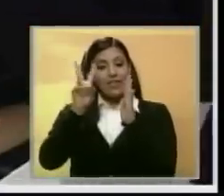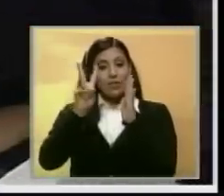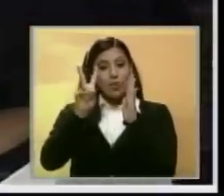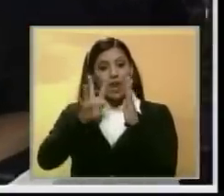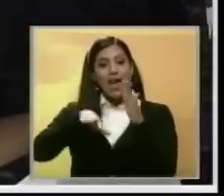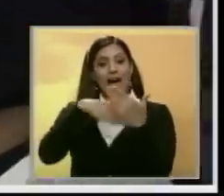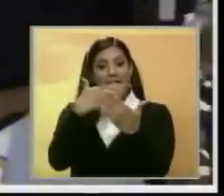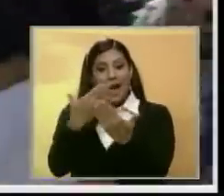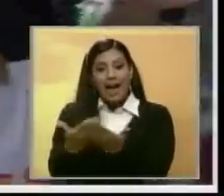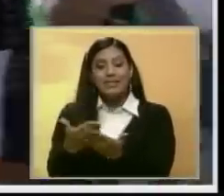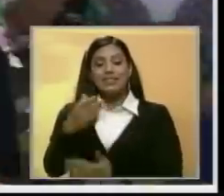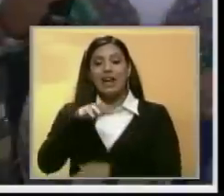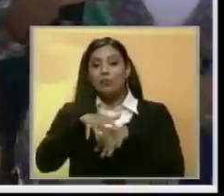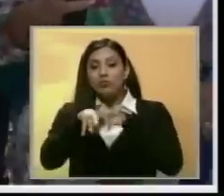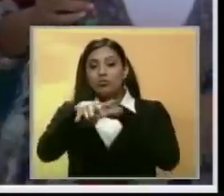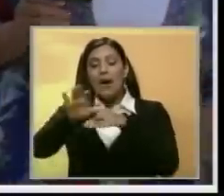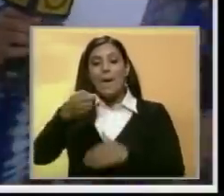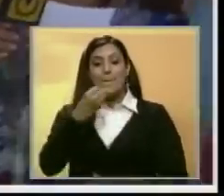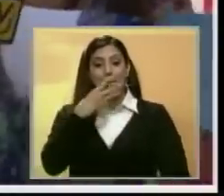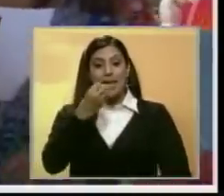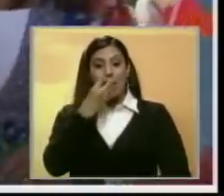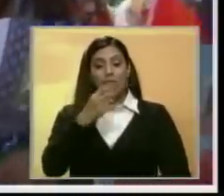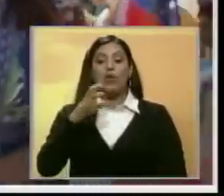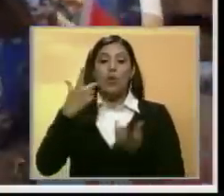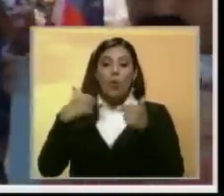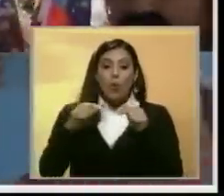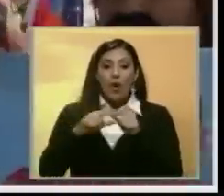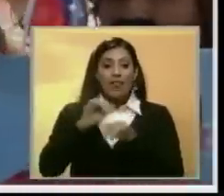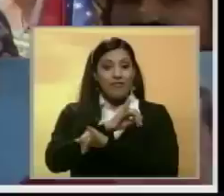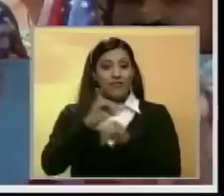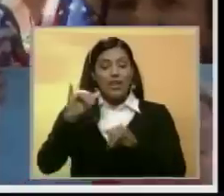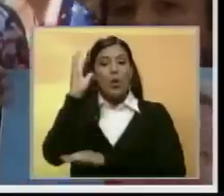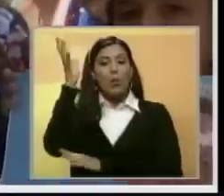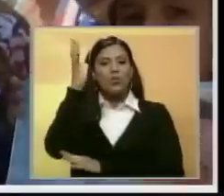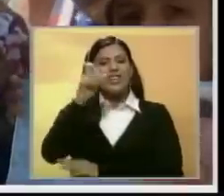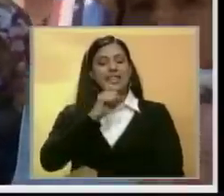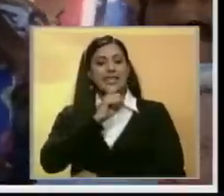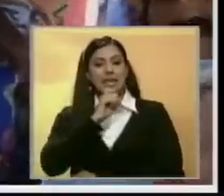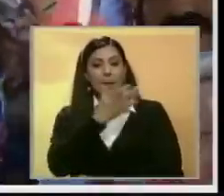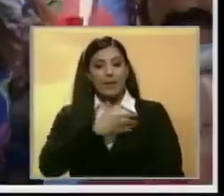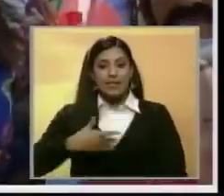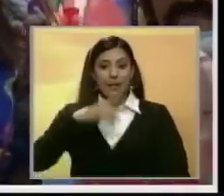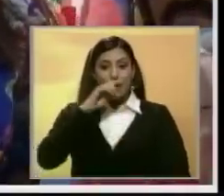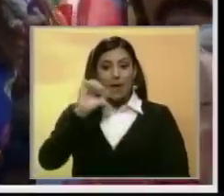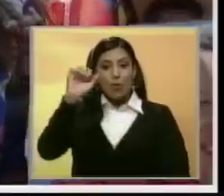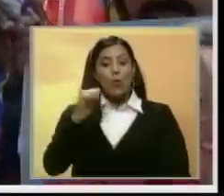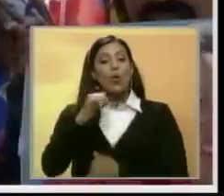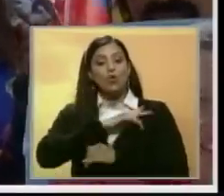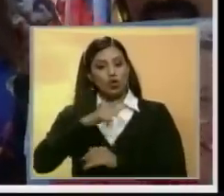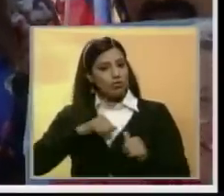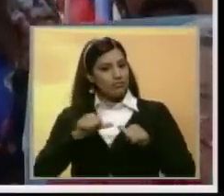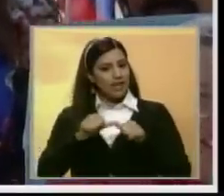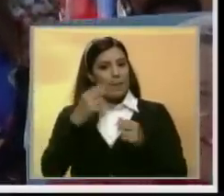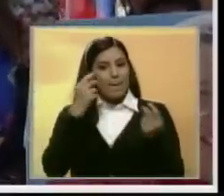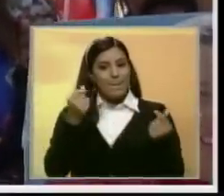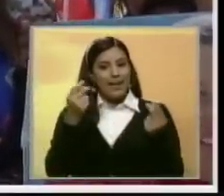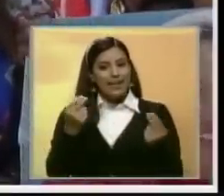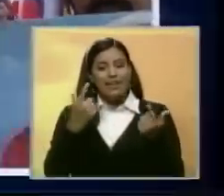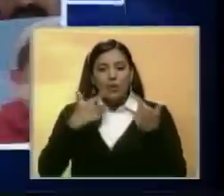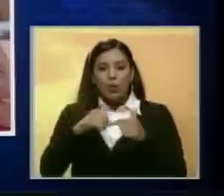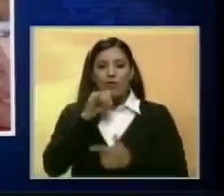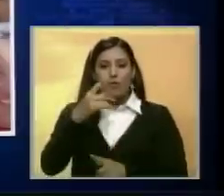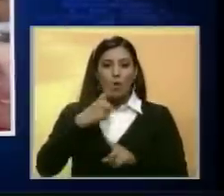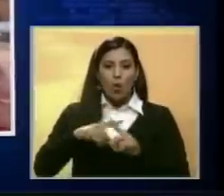Plaza Venezuela hasta el Palacio de Miraflores, donde culminará con una intervención del presidente de la República. Por supuesto, nosotros nos mantendremos pendientes para llevarles